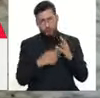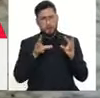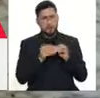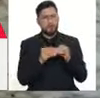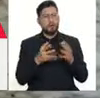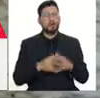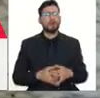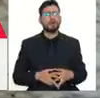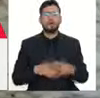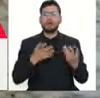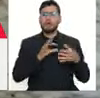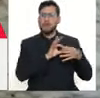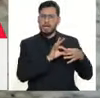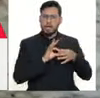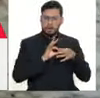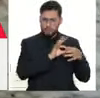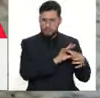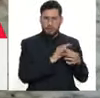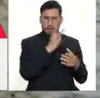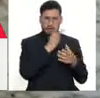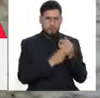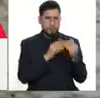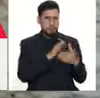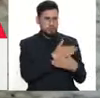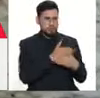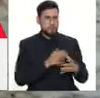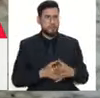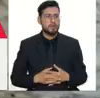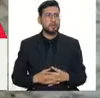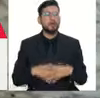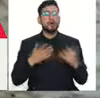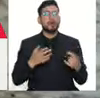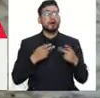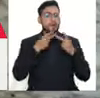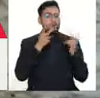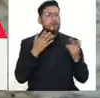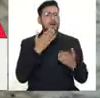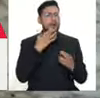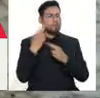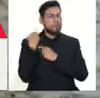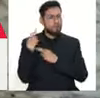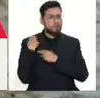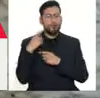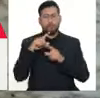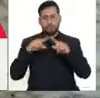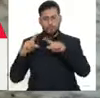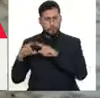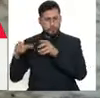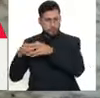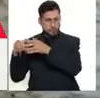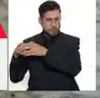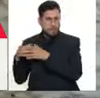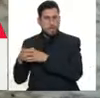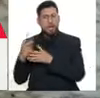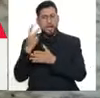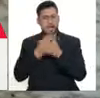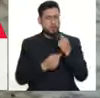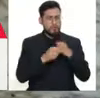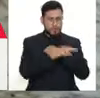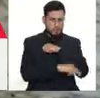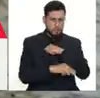del relacionamiento bilateral, cuya ejecución estará a cargo de diferentes comités técnicos